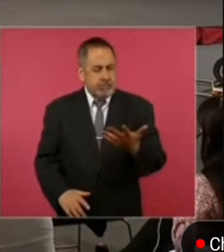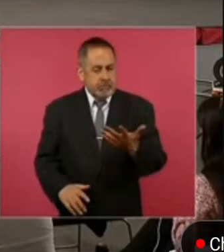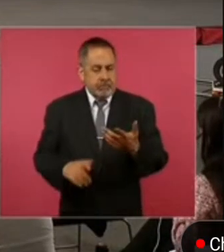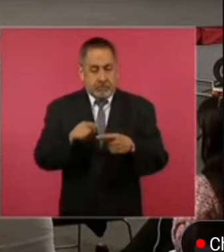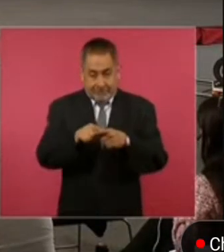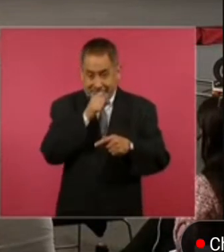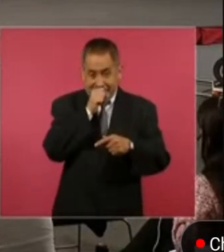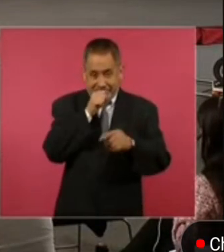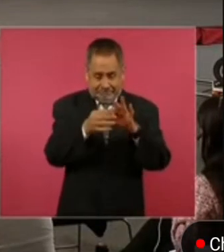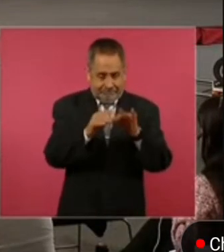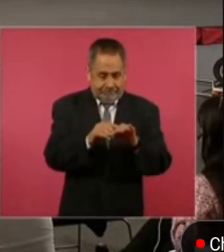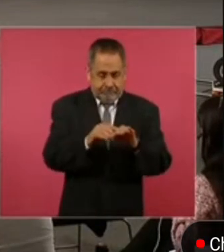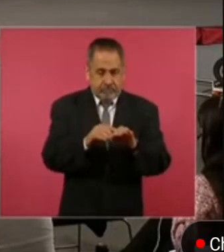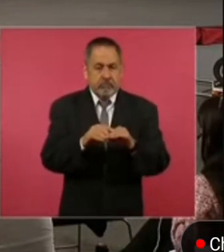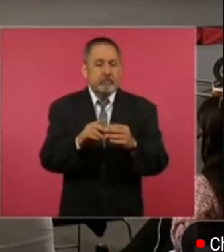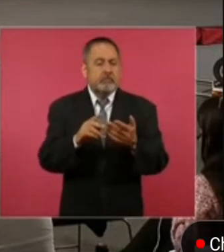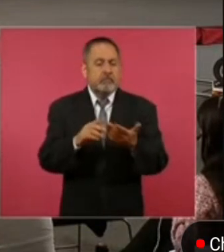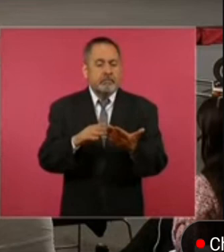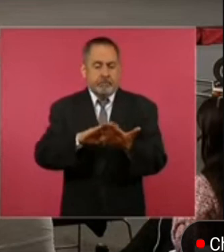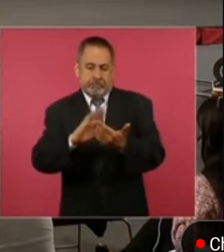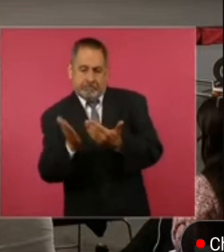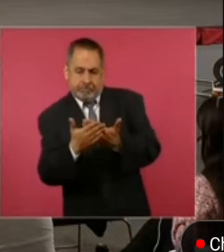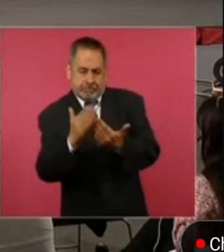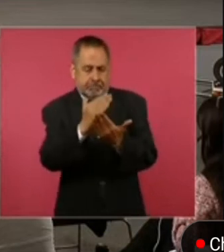que se mencionan en el presupuesto anexo.